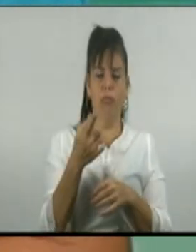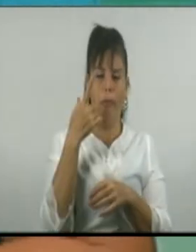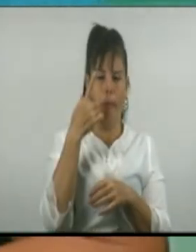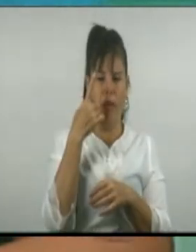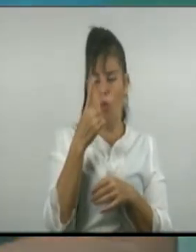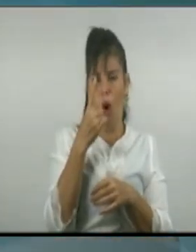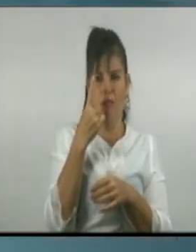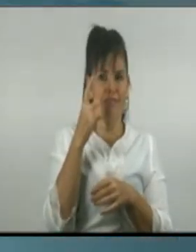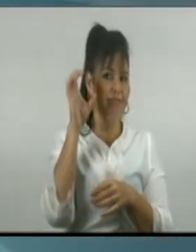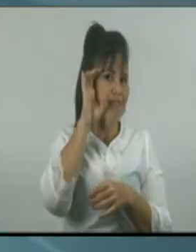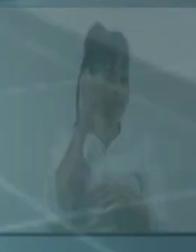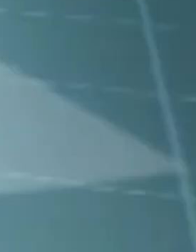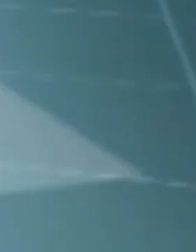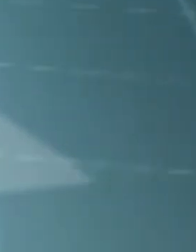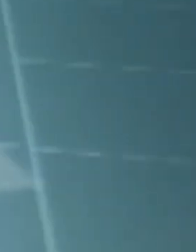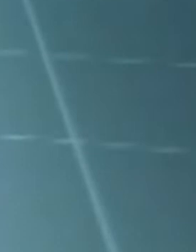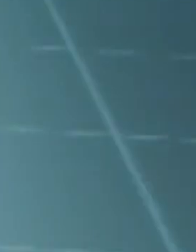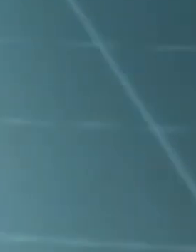mano